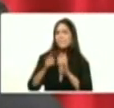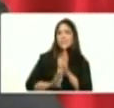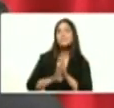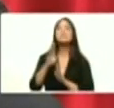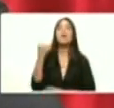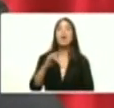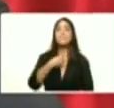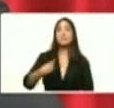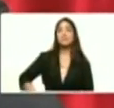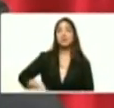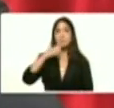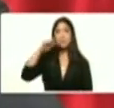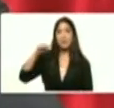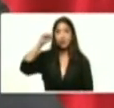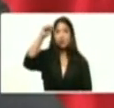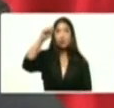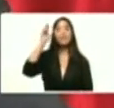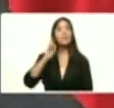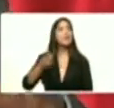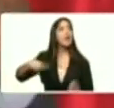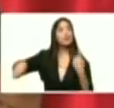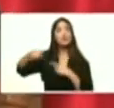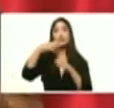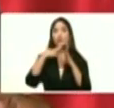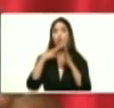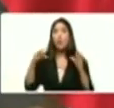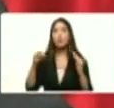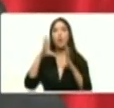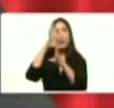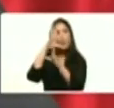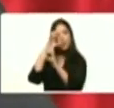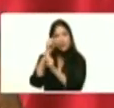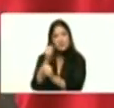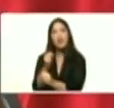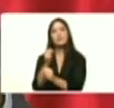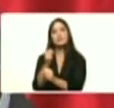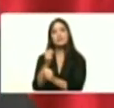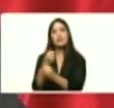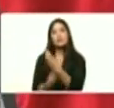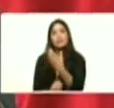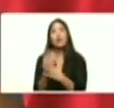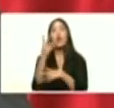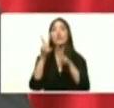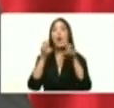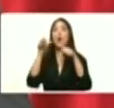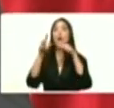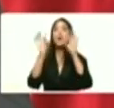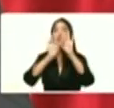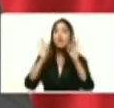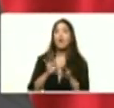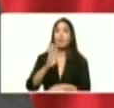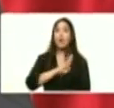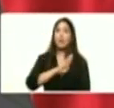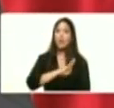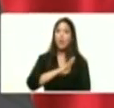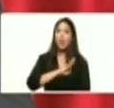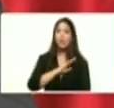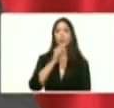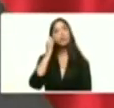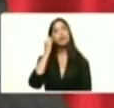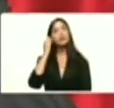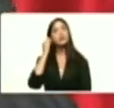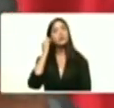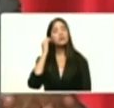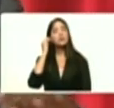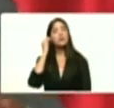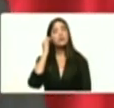que tiene el presidente Maduro, deberíamos tenerlo todo, confianza, en la creación, de un modelo propio, porque aquí no se trata,